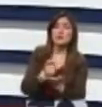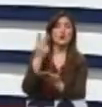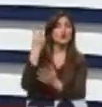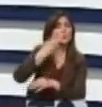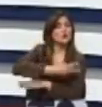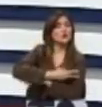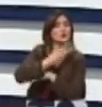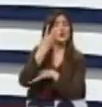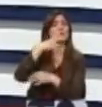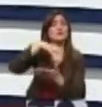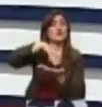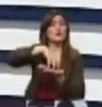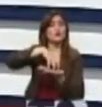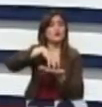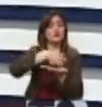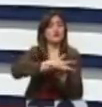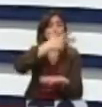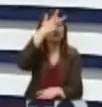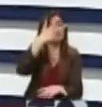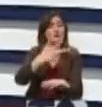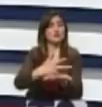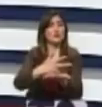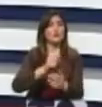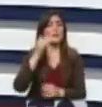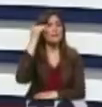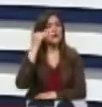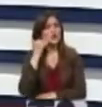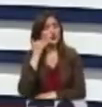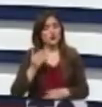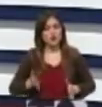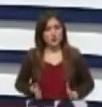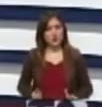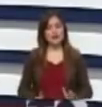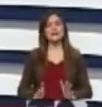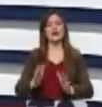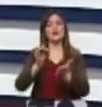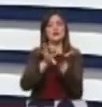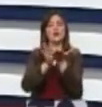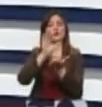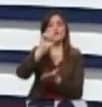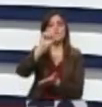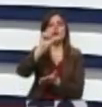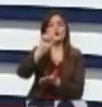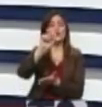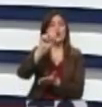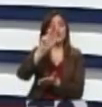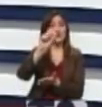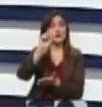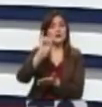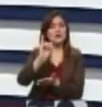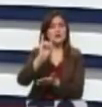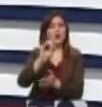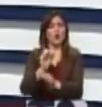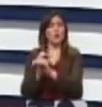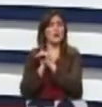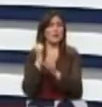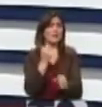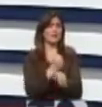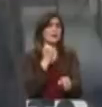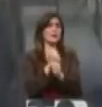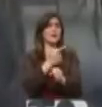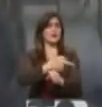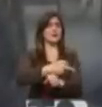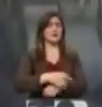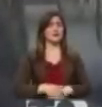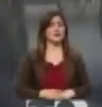dos días en la provincia de Chimborazo. La menor, oriunda de Alausí, estaba siendo explotada laboralmente.